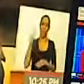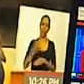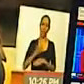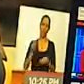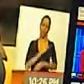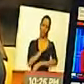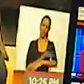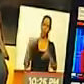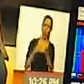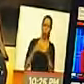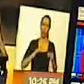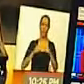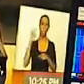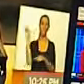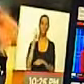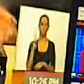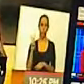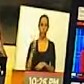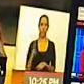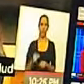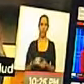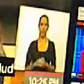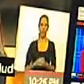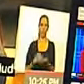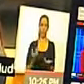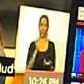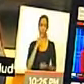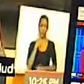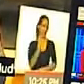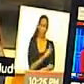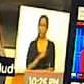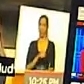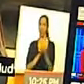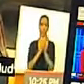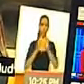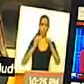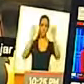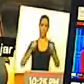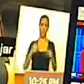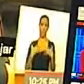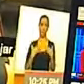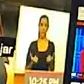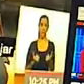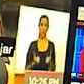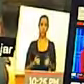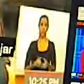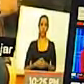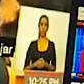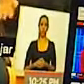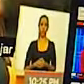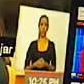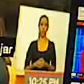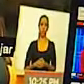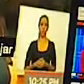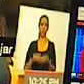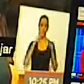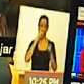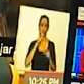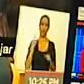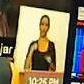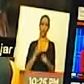dictadura en Venezuela. Se han quedado sin vacunas, han destruido el sistema de salud, y este año tenemos que